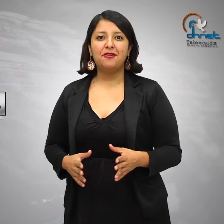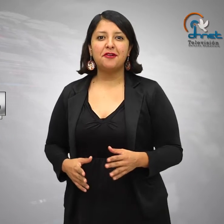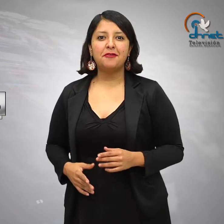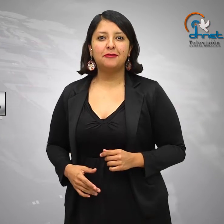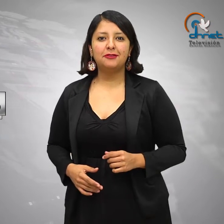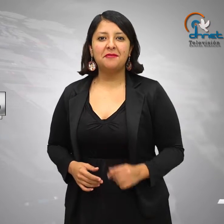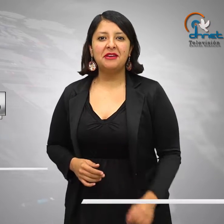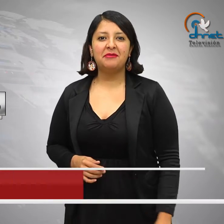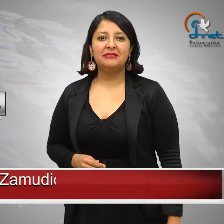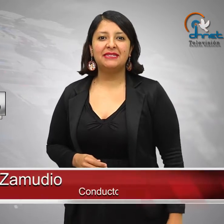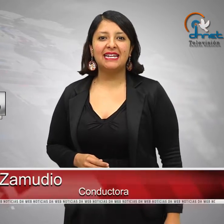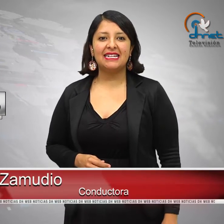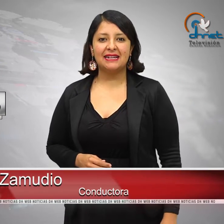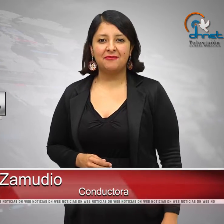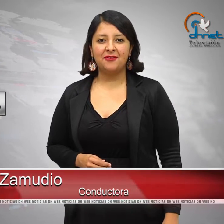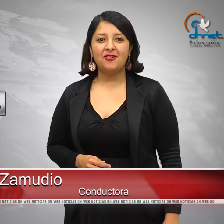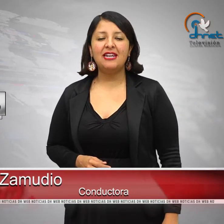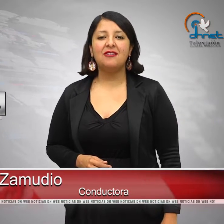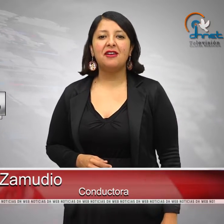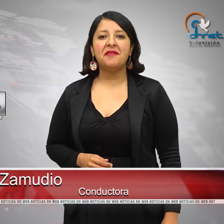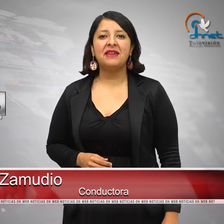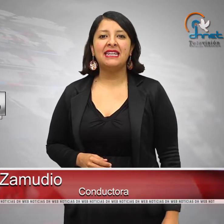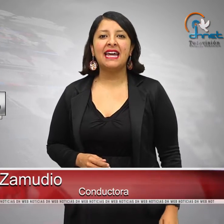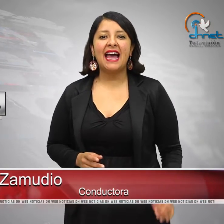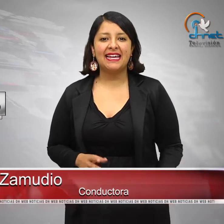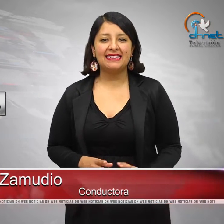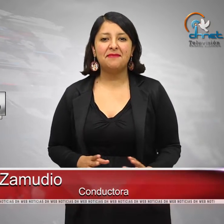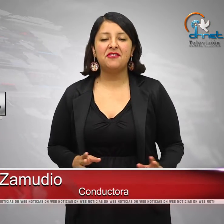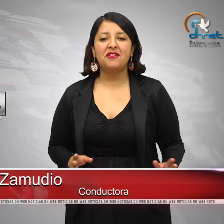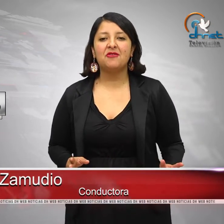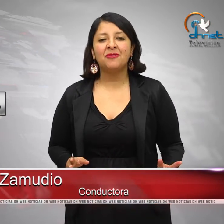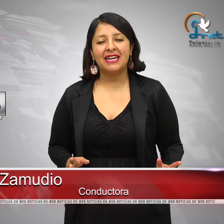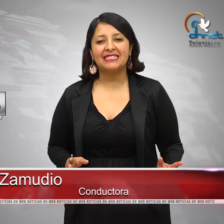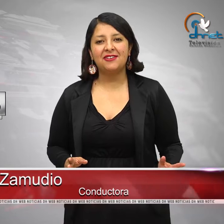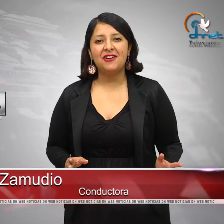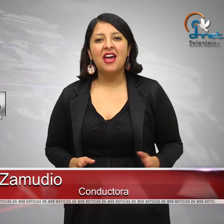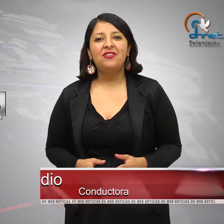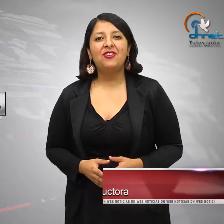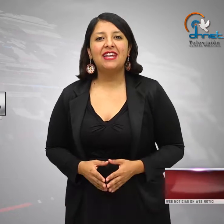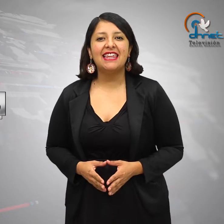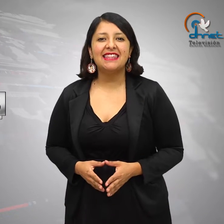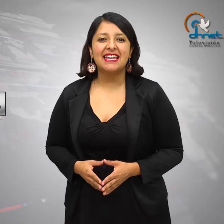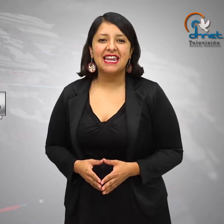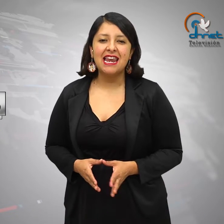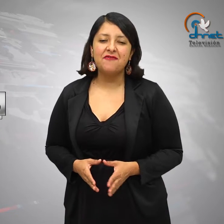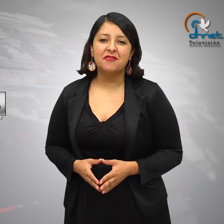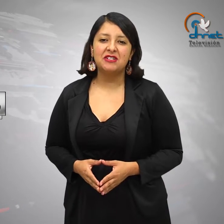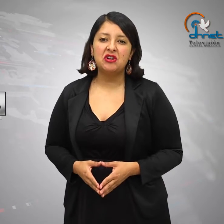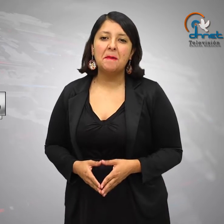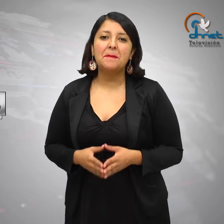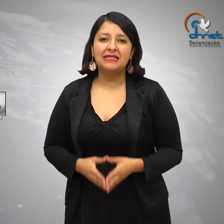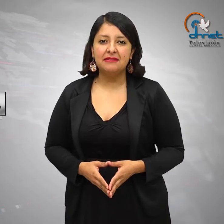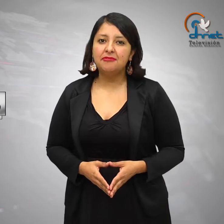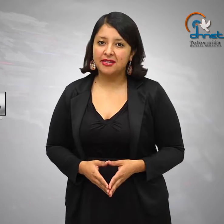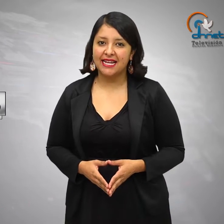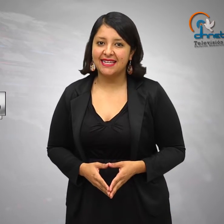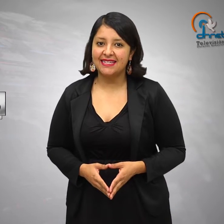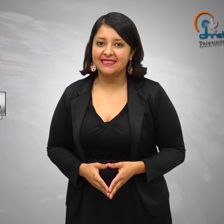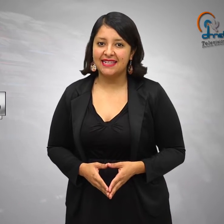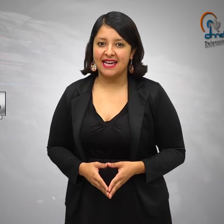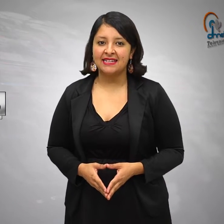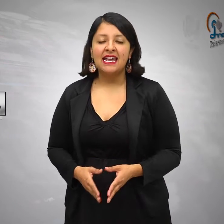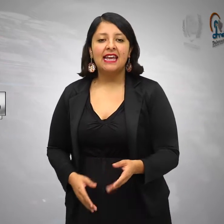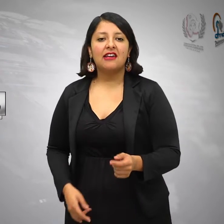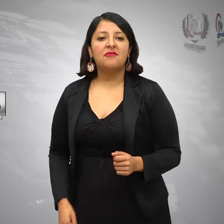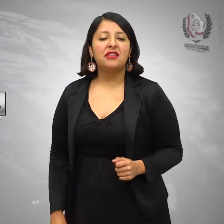Les saludo con gusto, mi nombre es Marcela Zamudio y le doy la bienvenida a este medio de comunicación donde le detallaré la información más importante